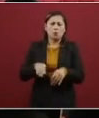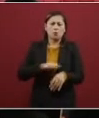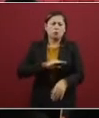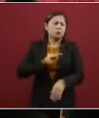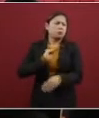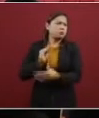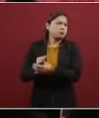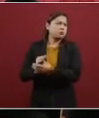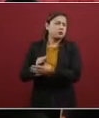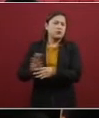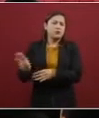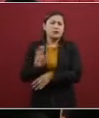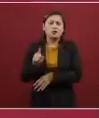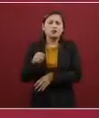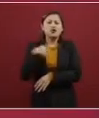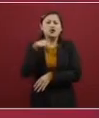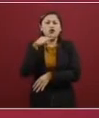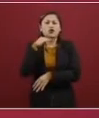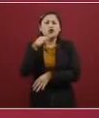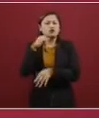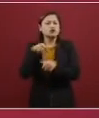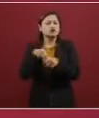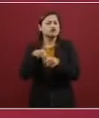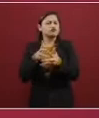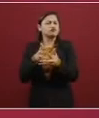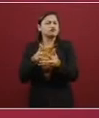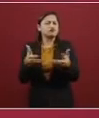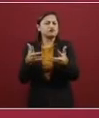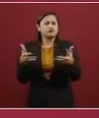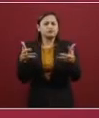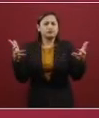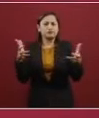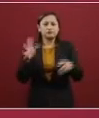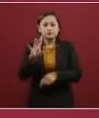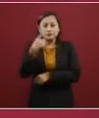corrupción te voy a dar un dato